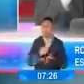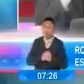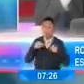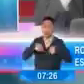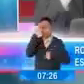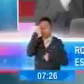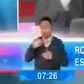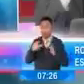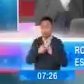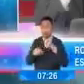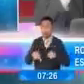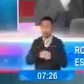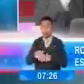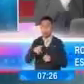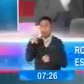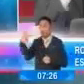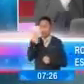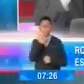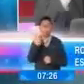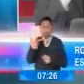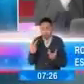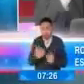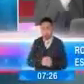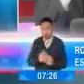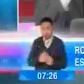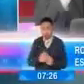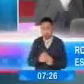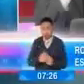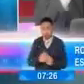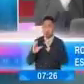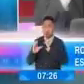que lo estoy escuchando, cuál es el enfoque. Sí,